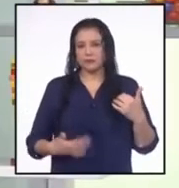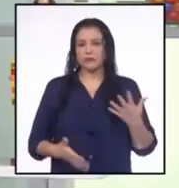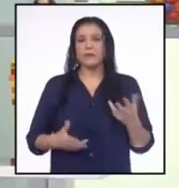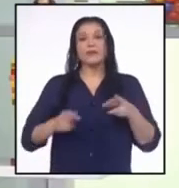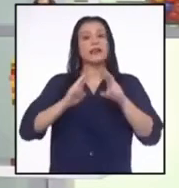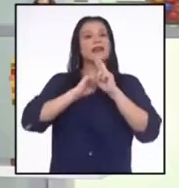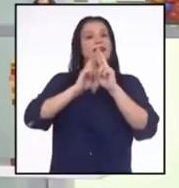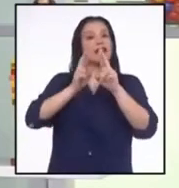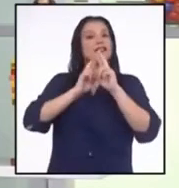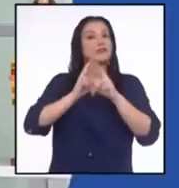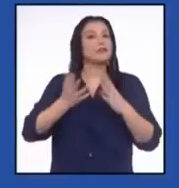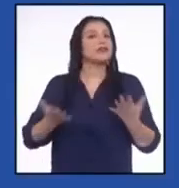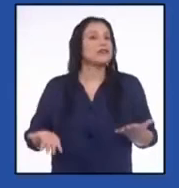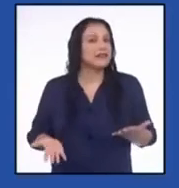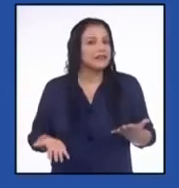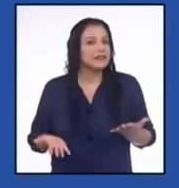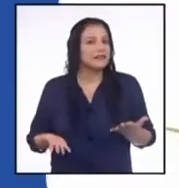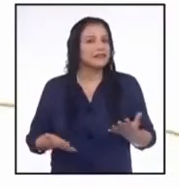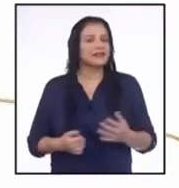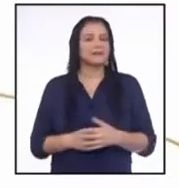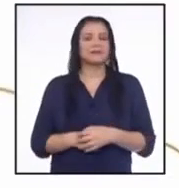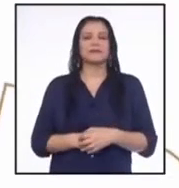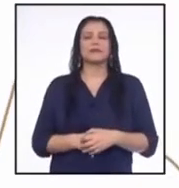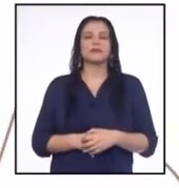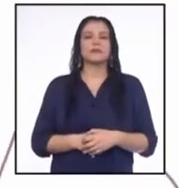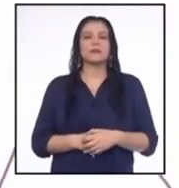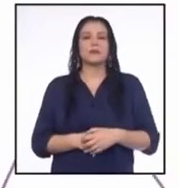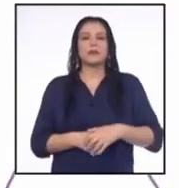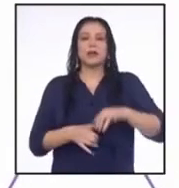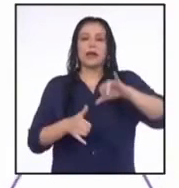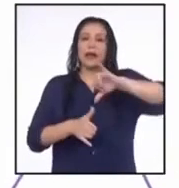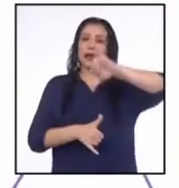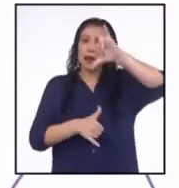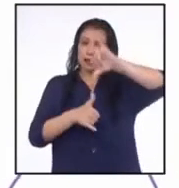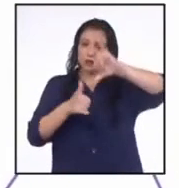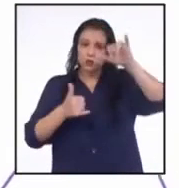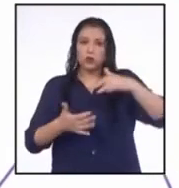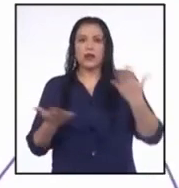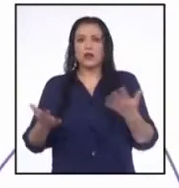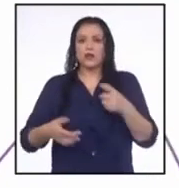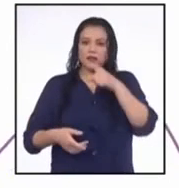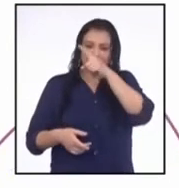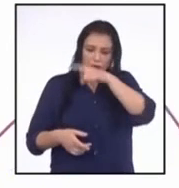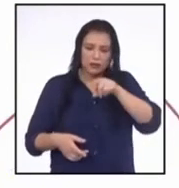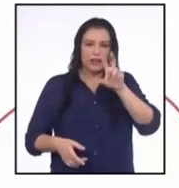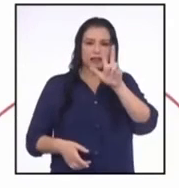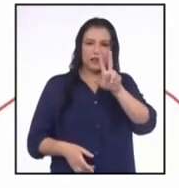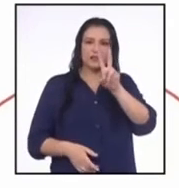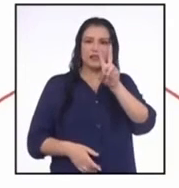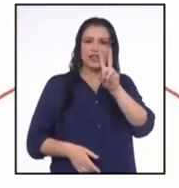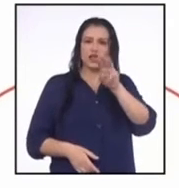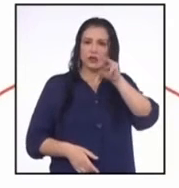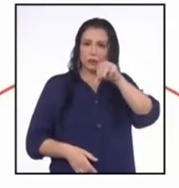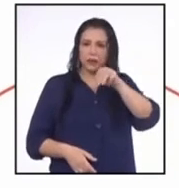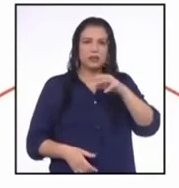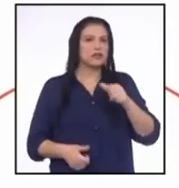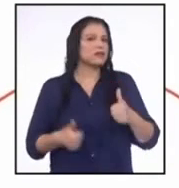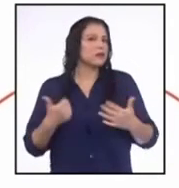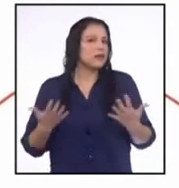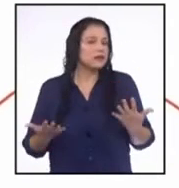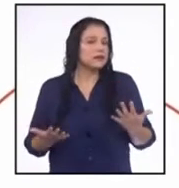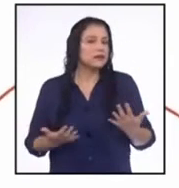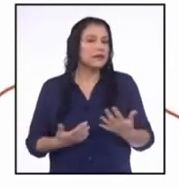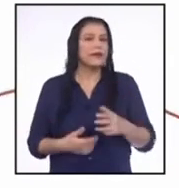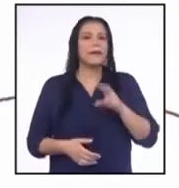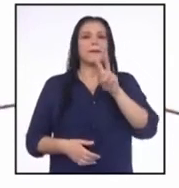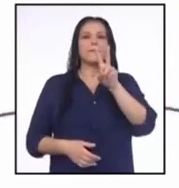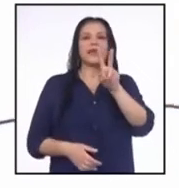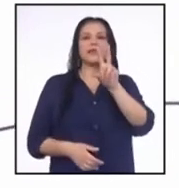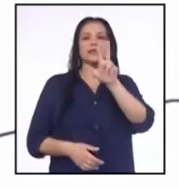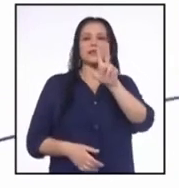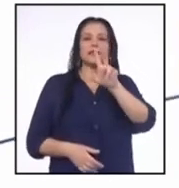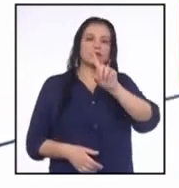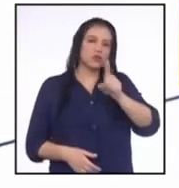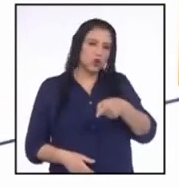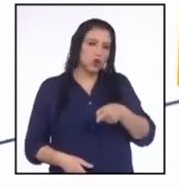Y la respuesta es... La altura donde está ubicado el cable a 32 metros del pilar es